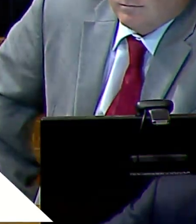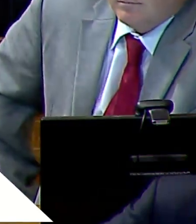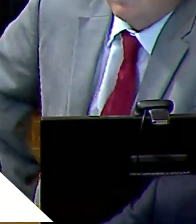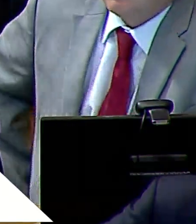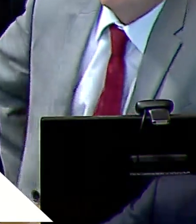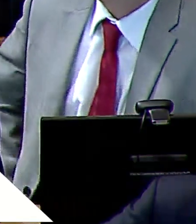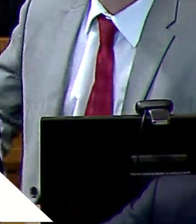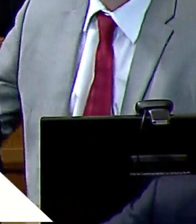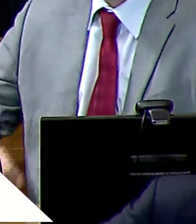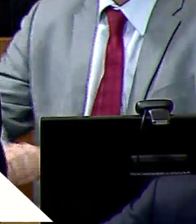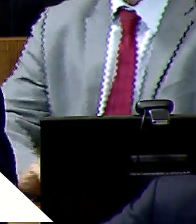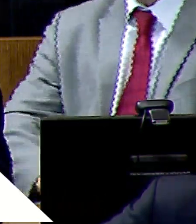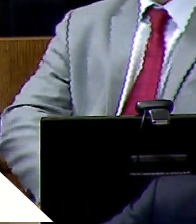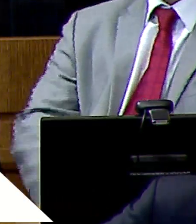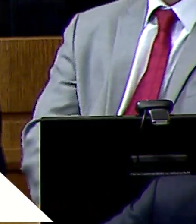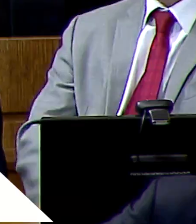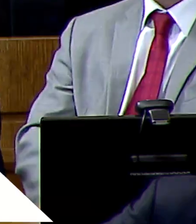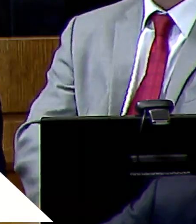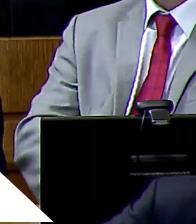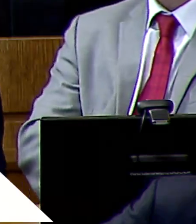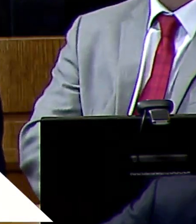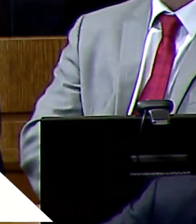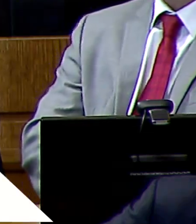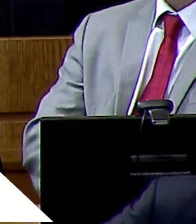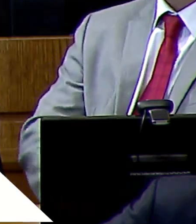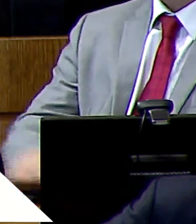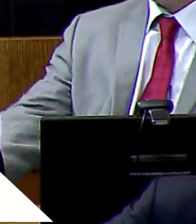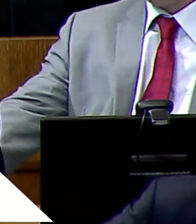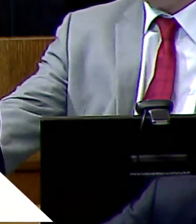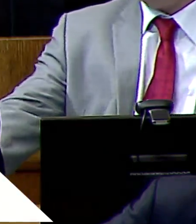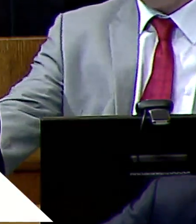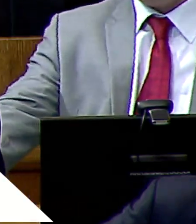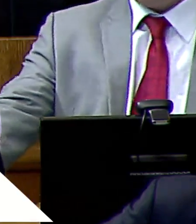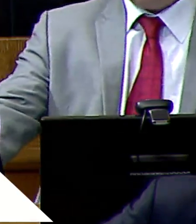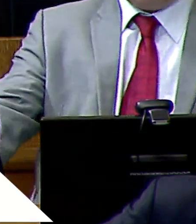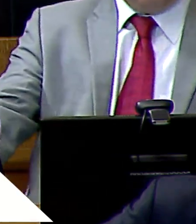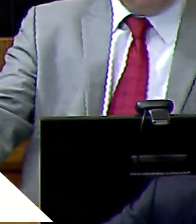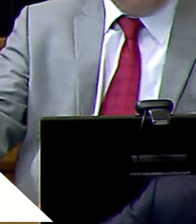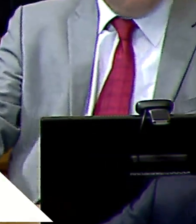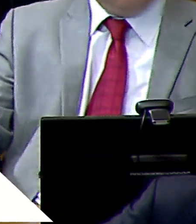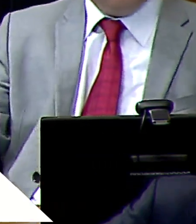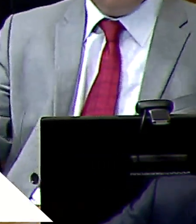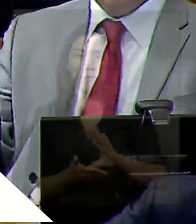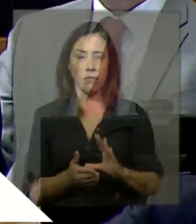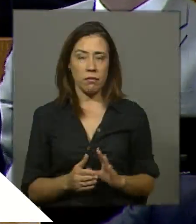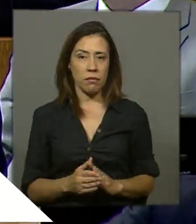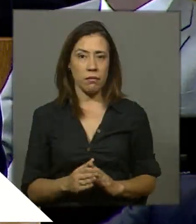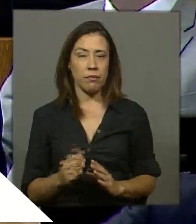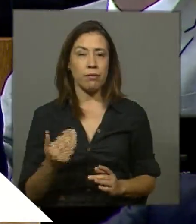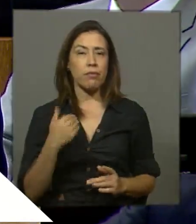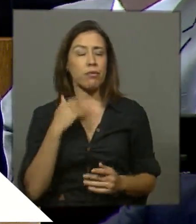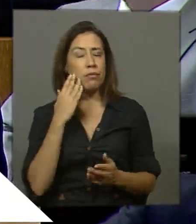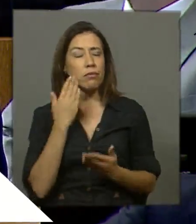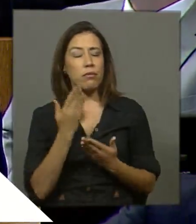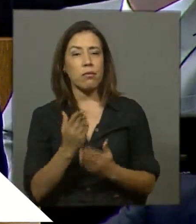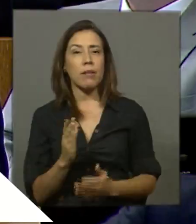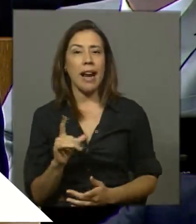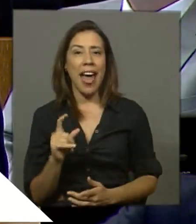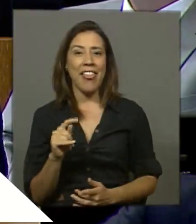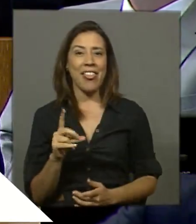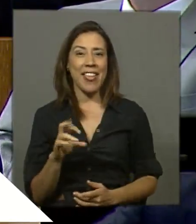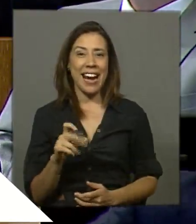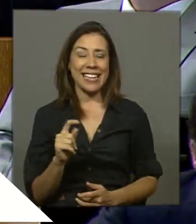qué porque hace pocos días atrás todos vimos un ataque que conmocionó al país el que sufrió Óscar landerreche con quién solidarizamos desde